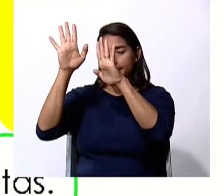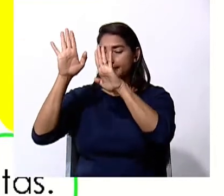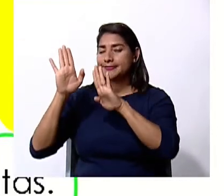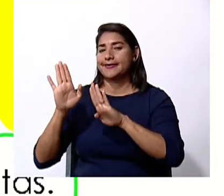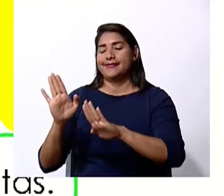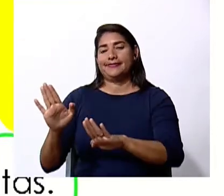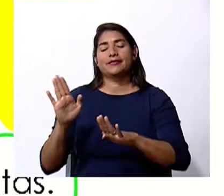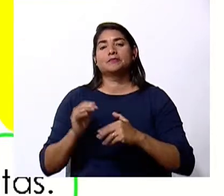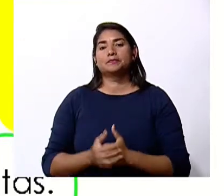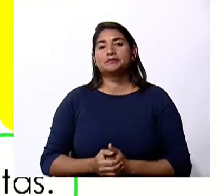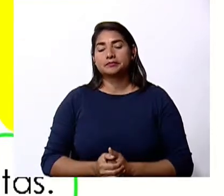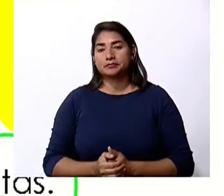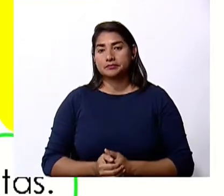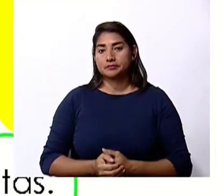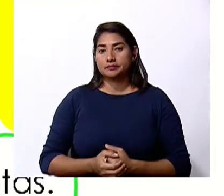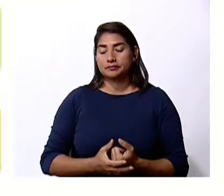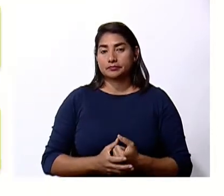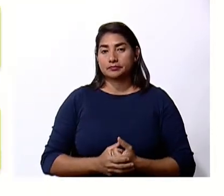Excelente.